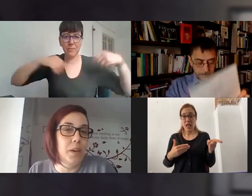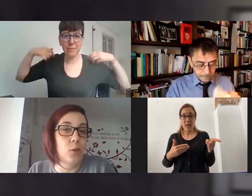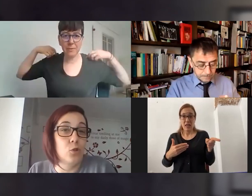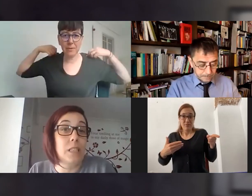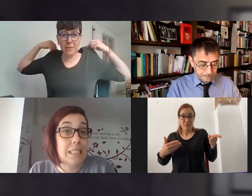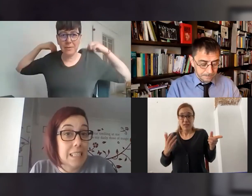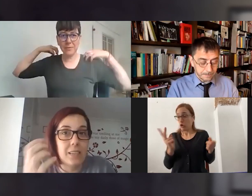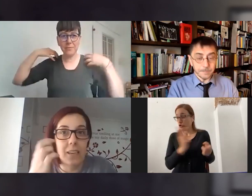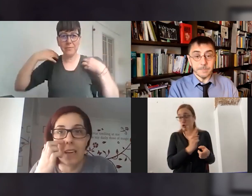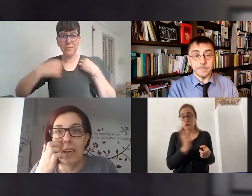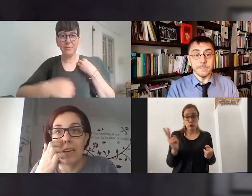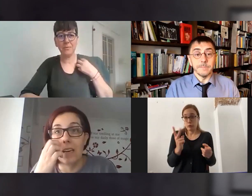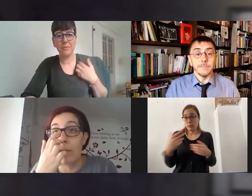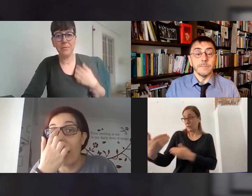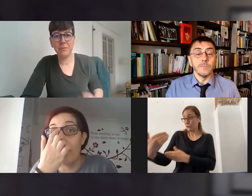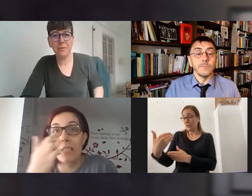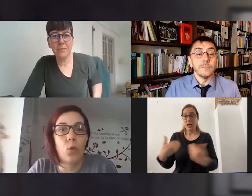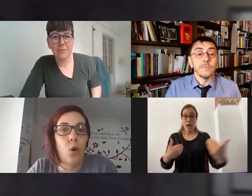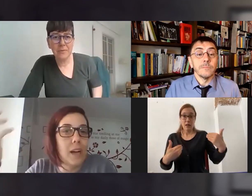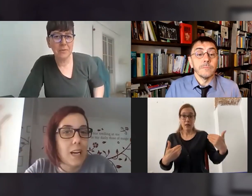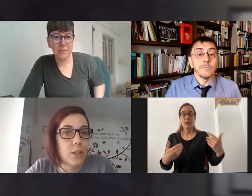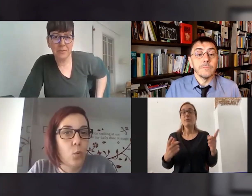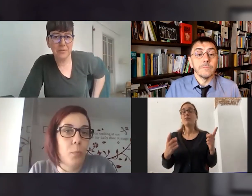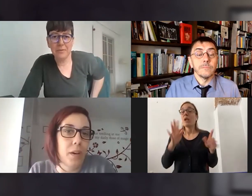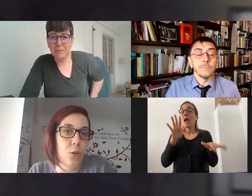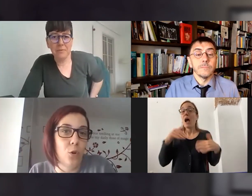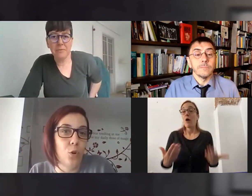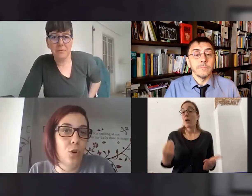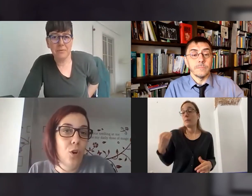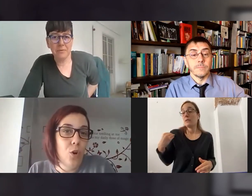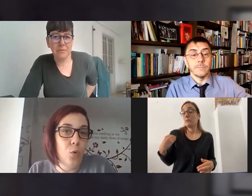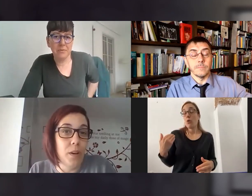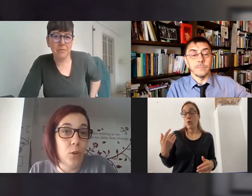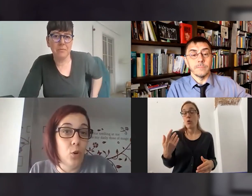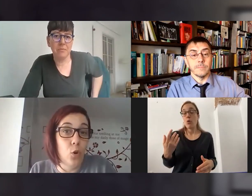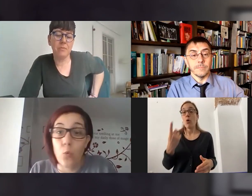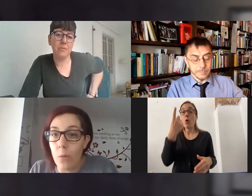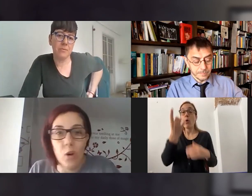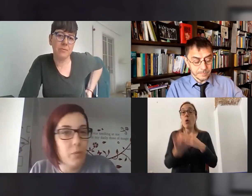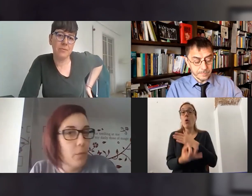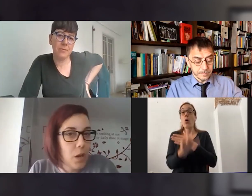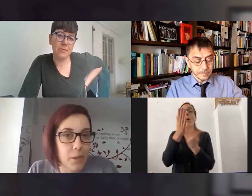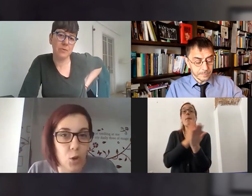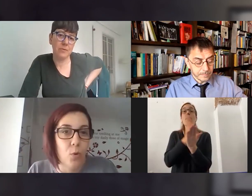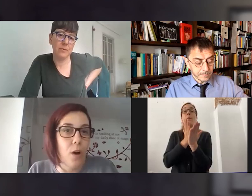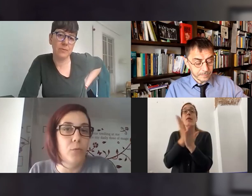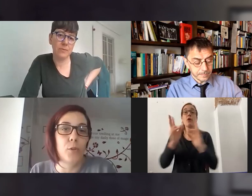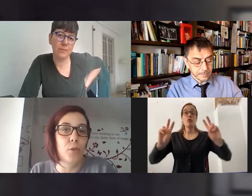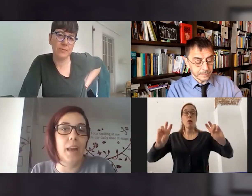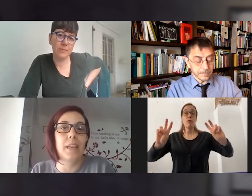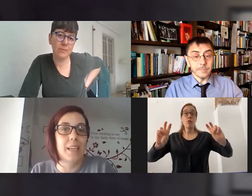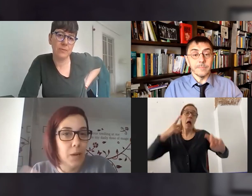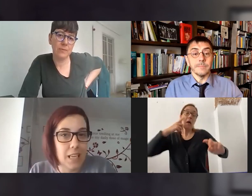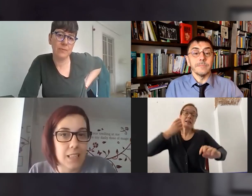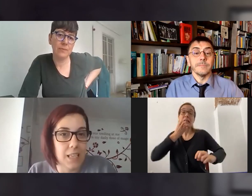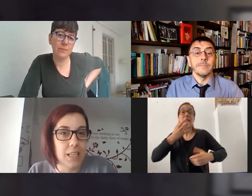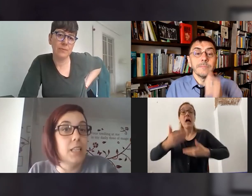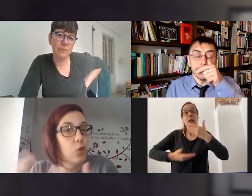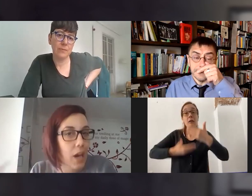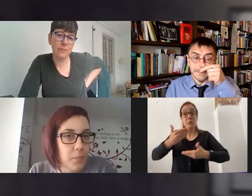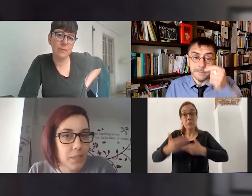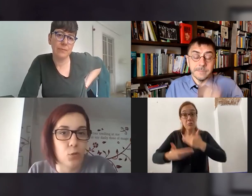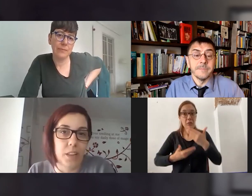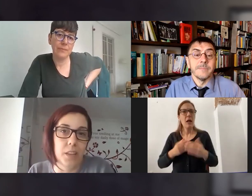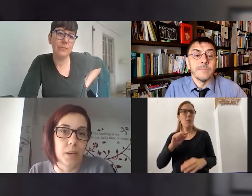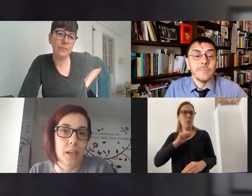de ambos medios. Y sí, ahora mismo ha salido un medio nuevo que vamos a ver cómo va a funcionar, que es bastante